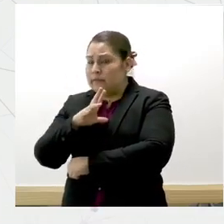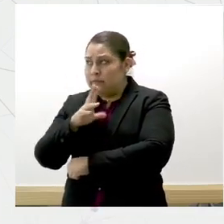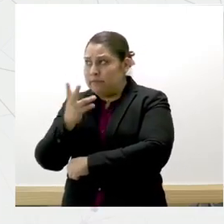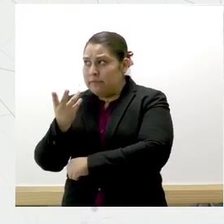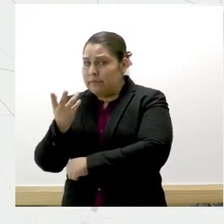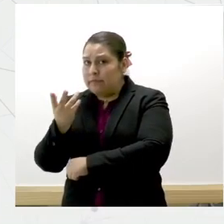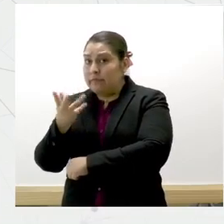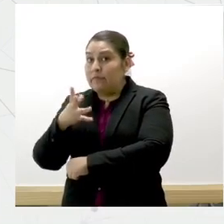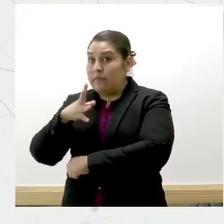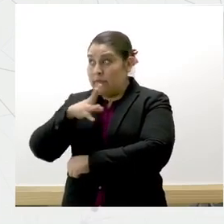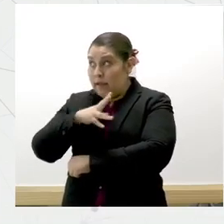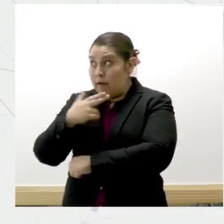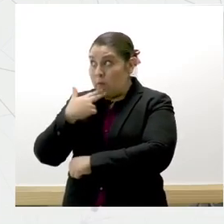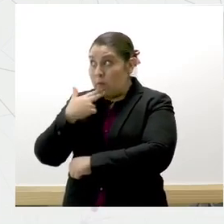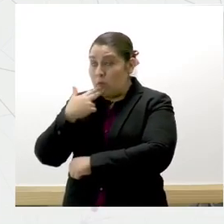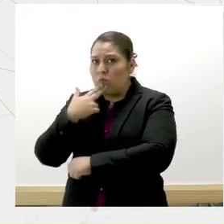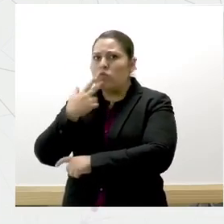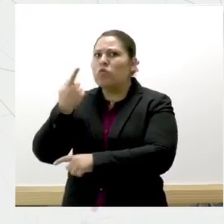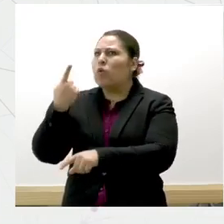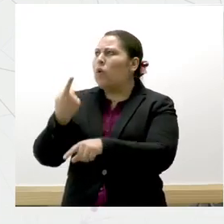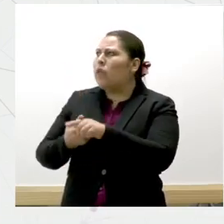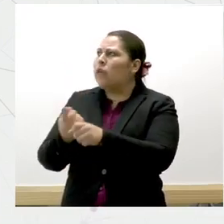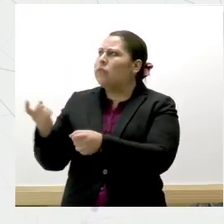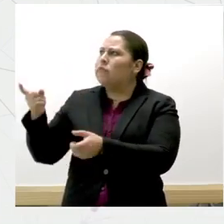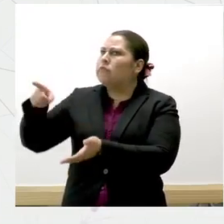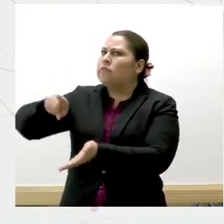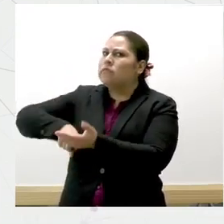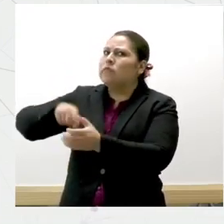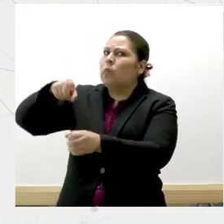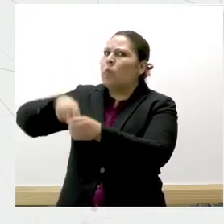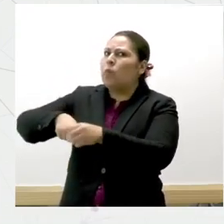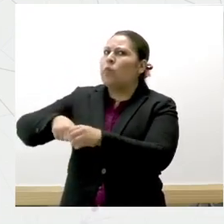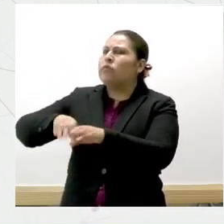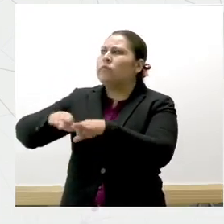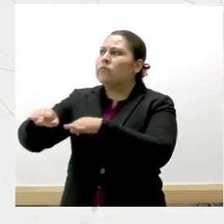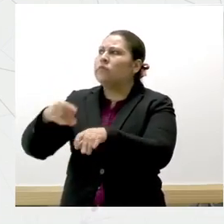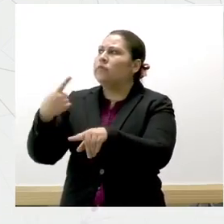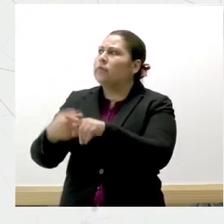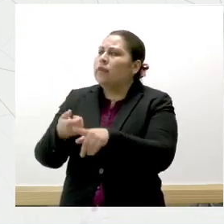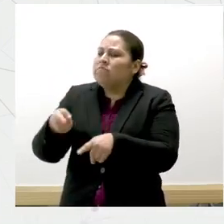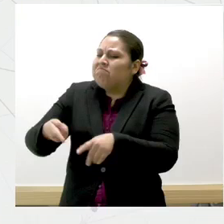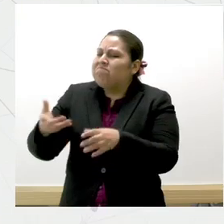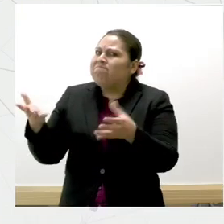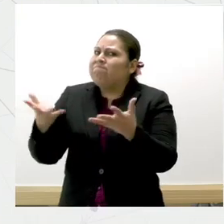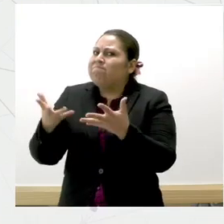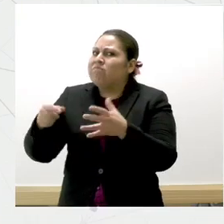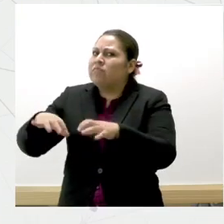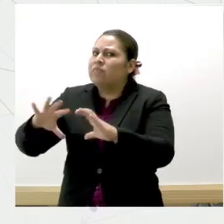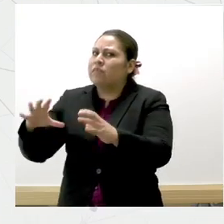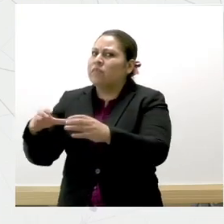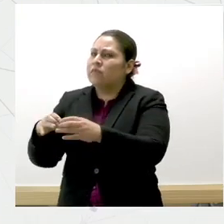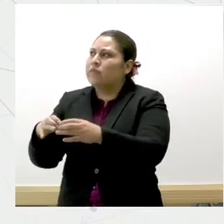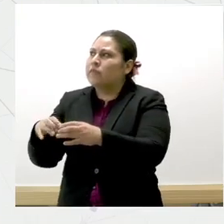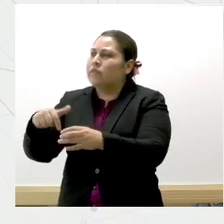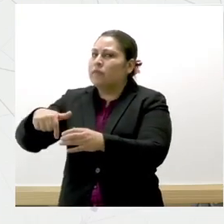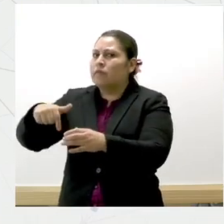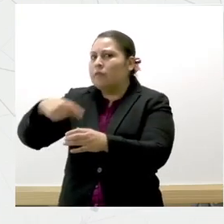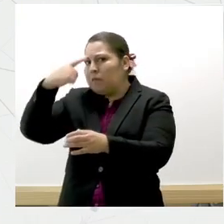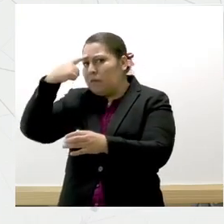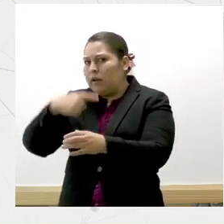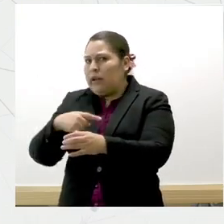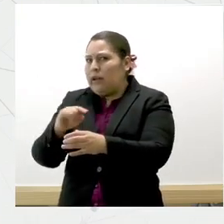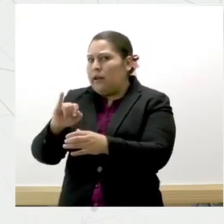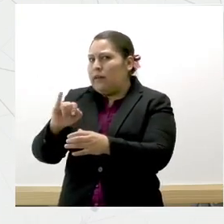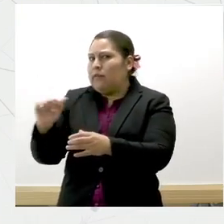si ya funciona, quiénes lo integran, cuáles son sus funciones, y nos puedes hablar un poquito más de ese think tank relacionado con la